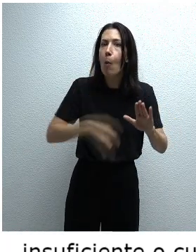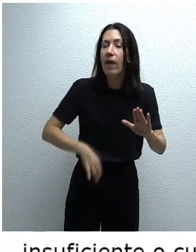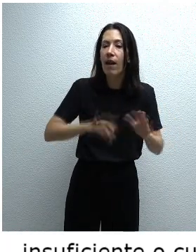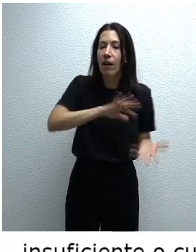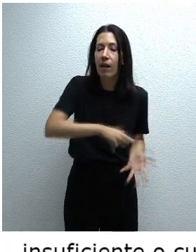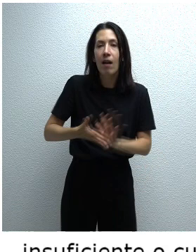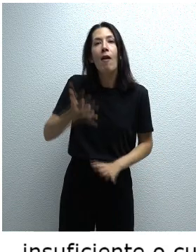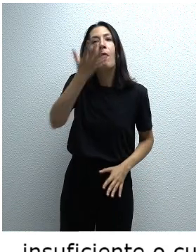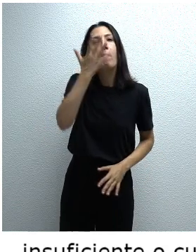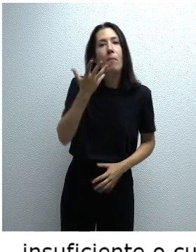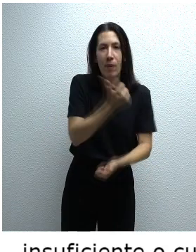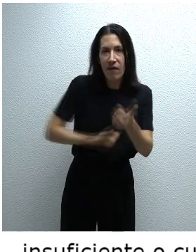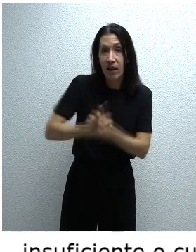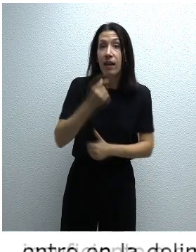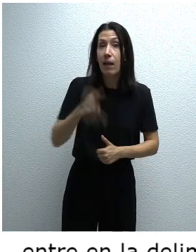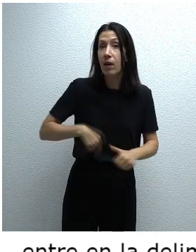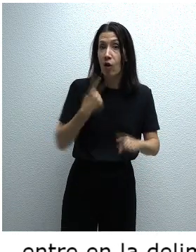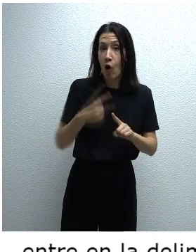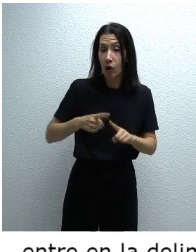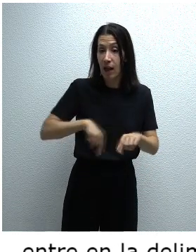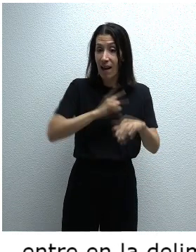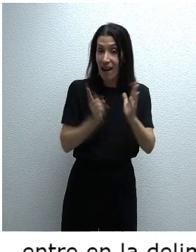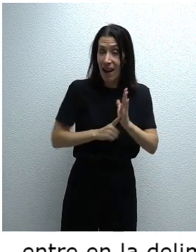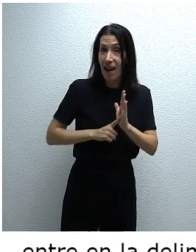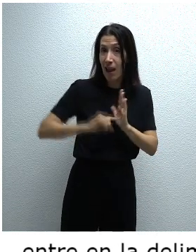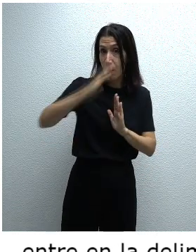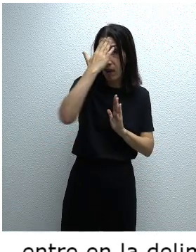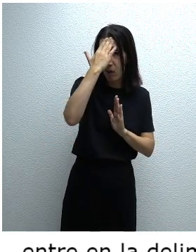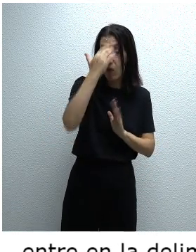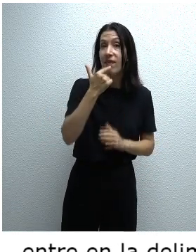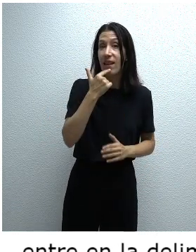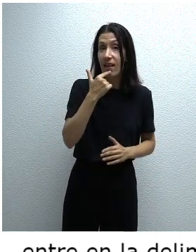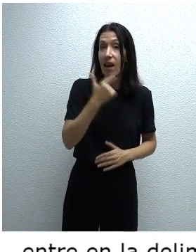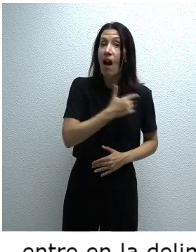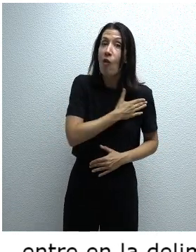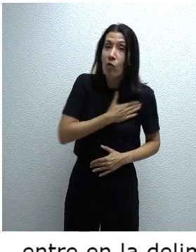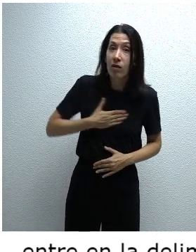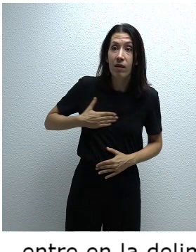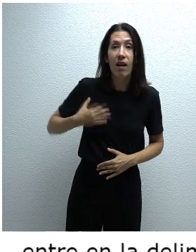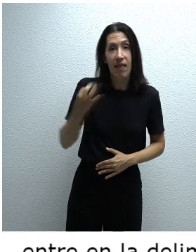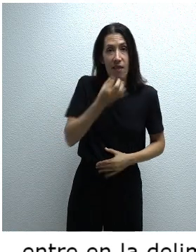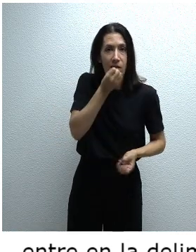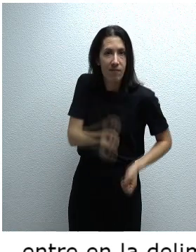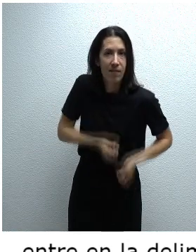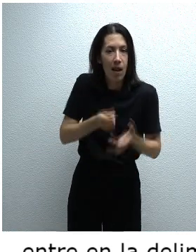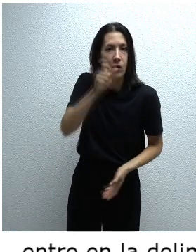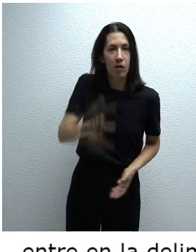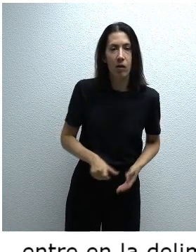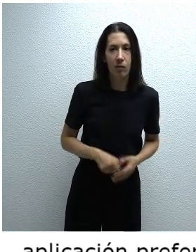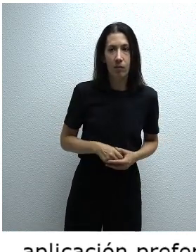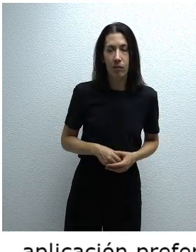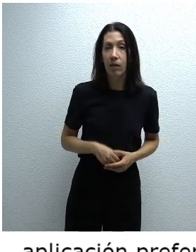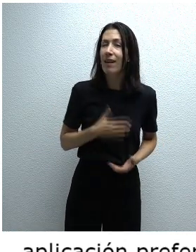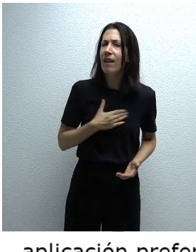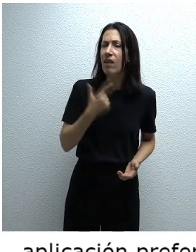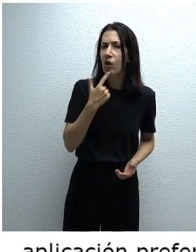preferente y uno de los principios derivados de la ley, la voluntad válidamente manifestada de la persona. No